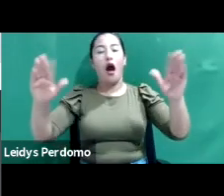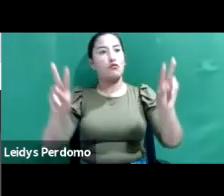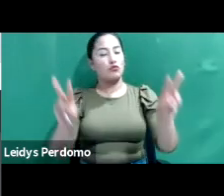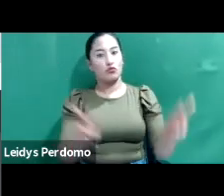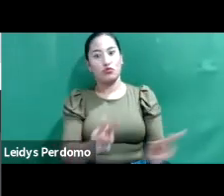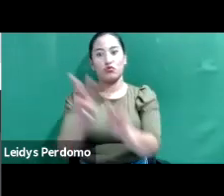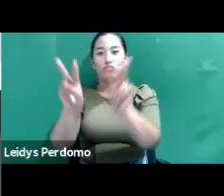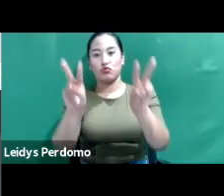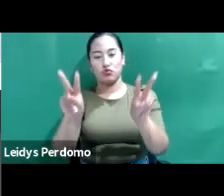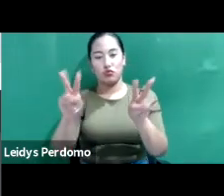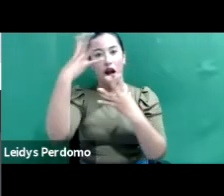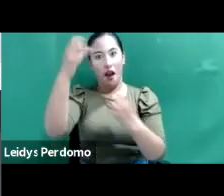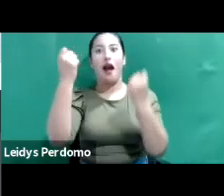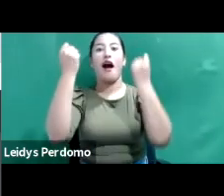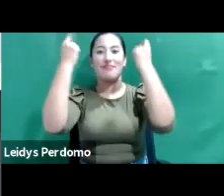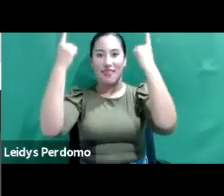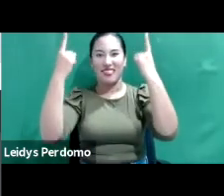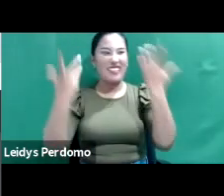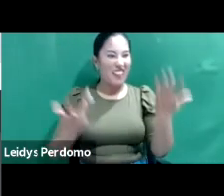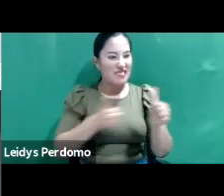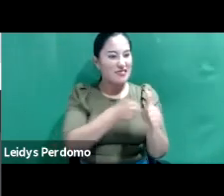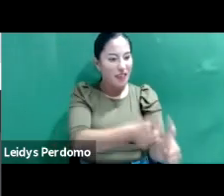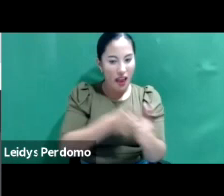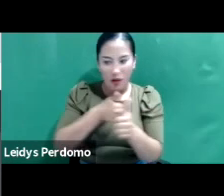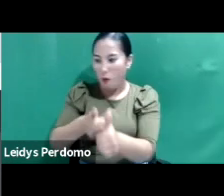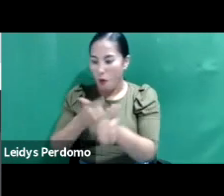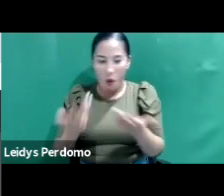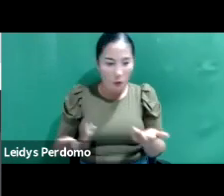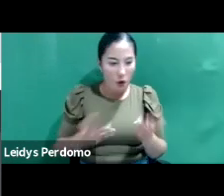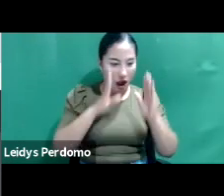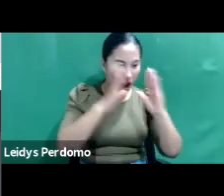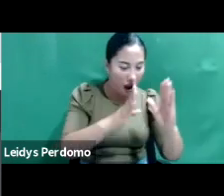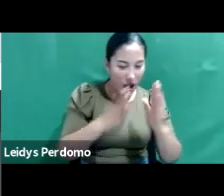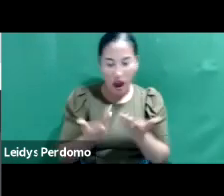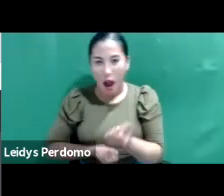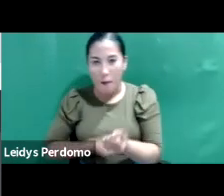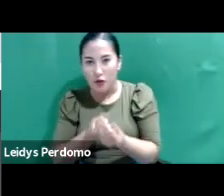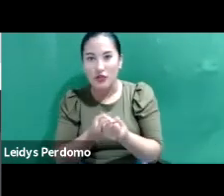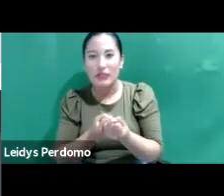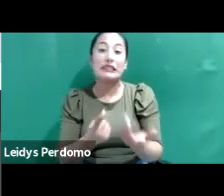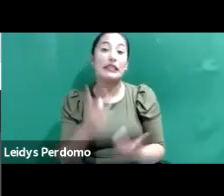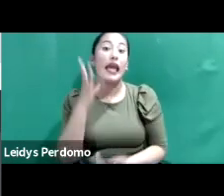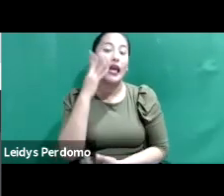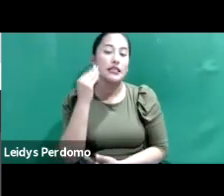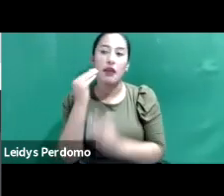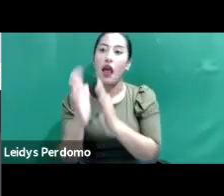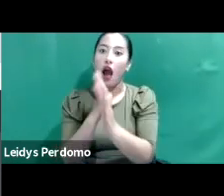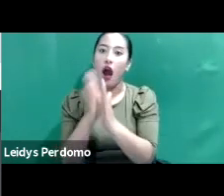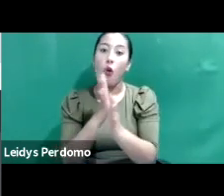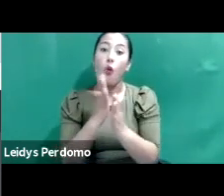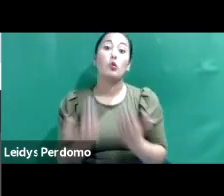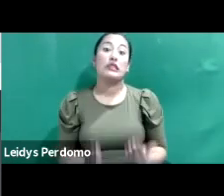mucho más amplio, vamos a tener la posibilidad, digamos, de también escuchar la experiencia, que esto nutre un montón todo lo que hemos visto